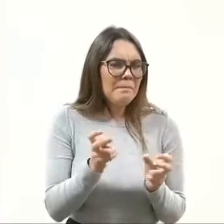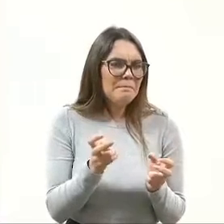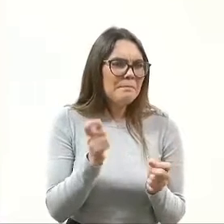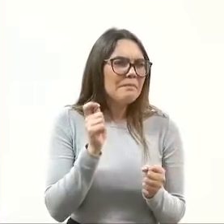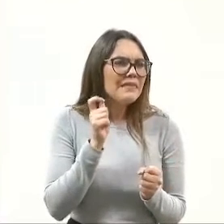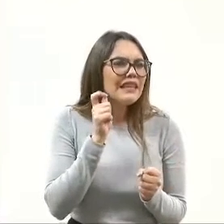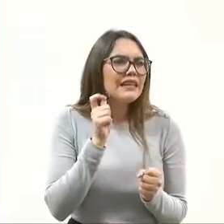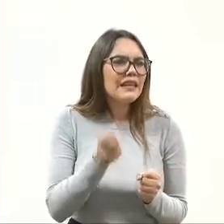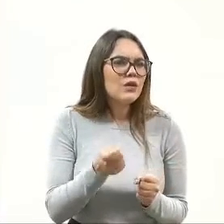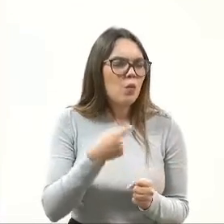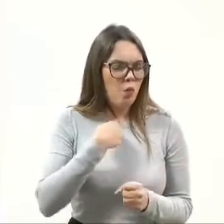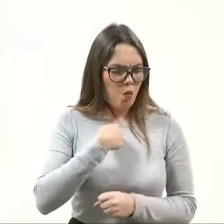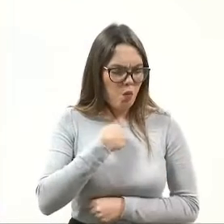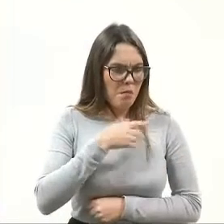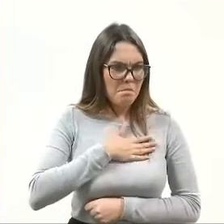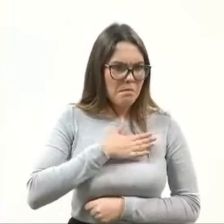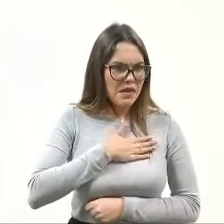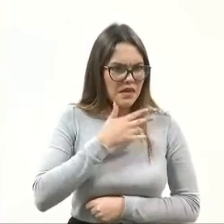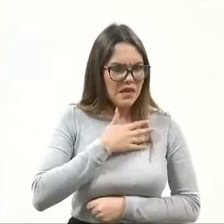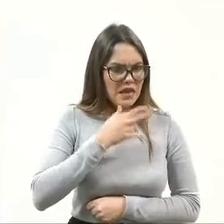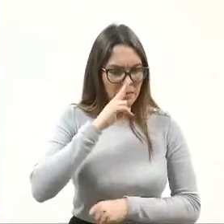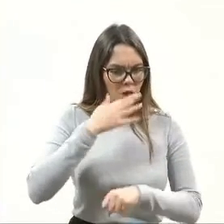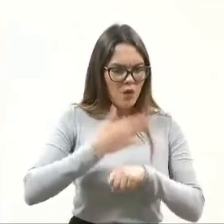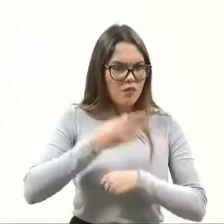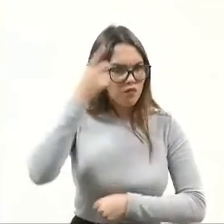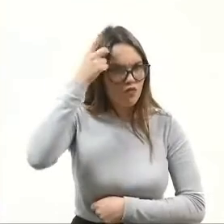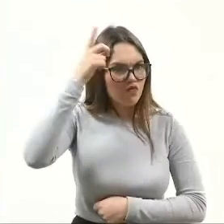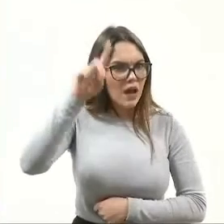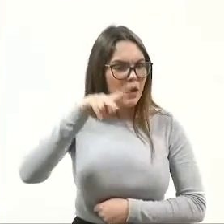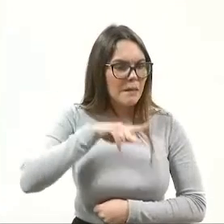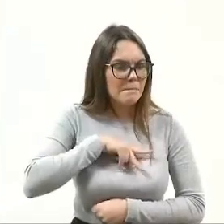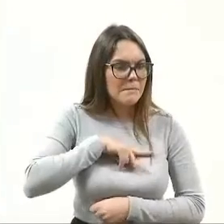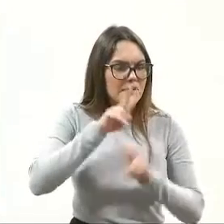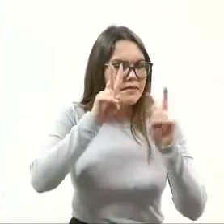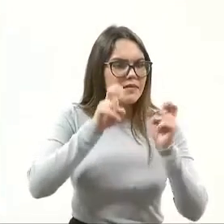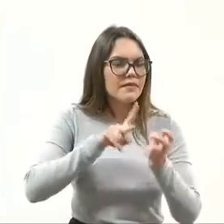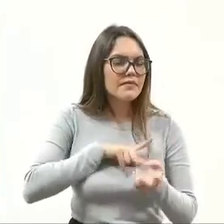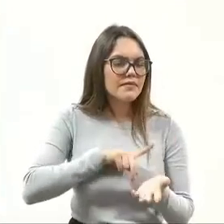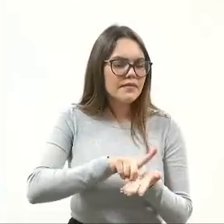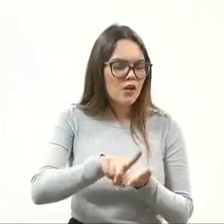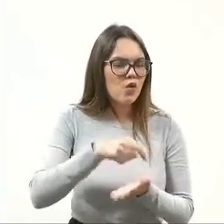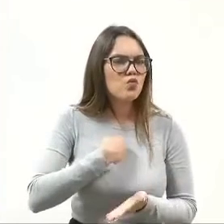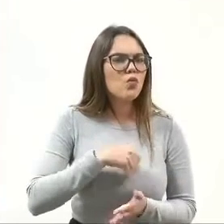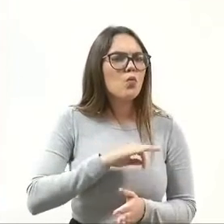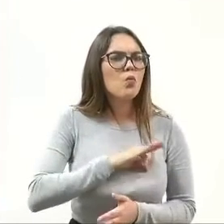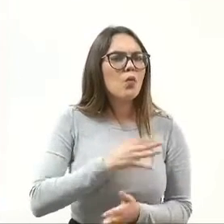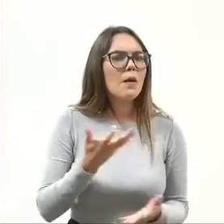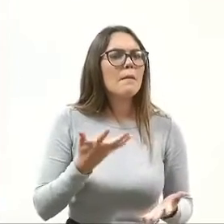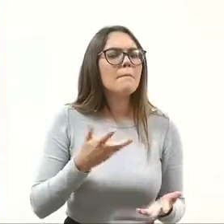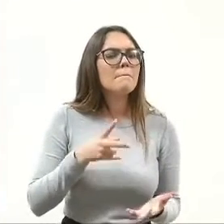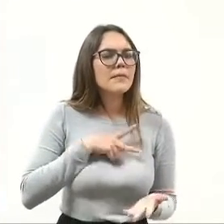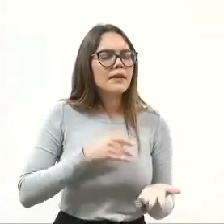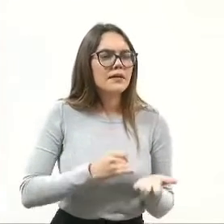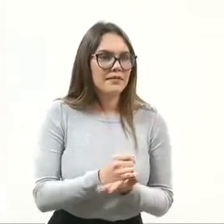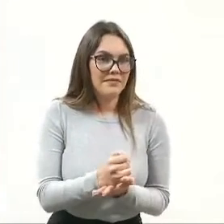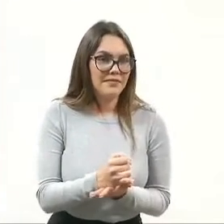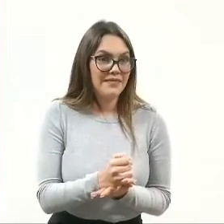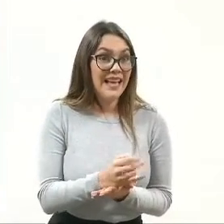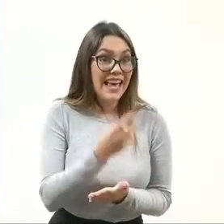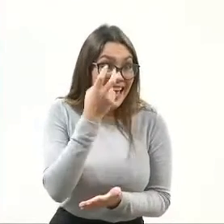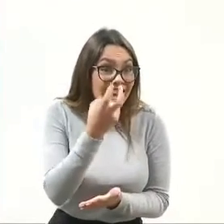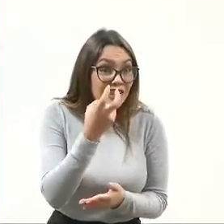titular de derechos y obligaciones y poderlos ejercer de ahí la obligación de los países